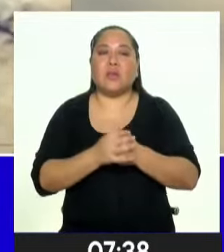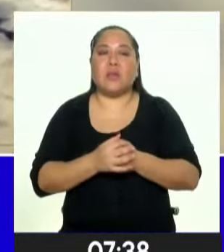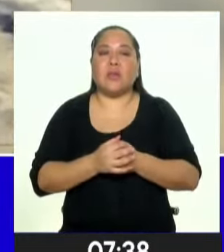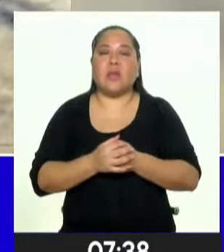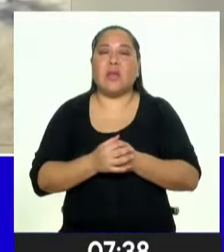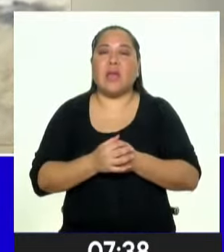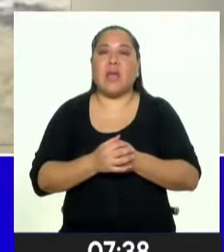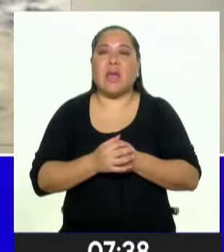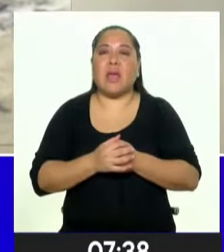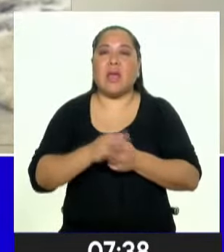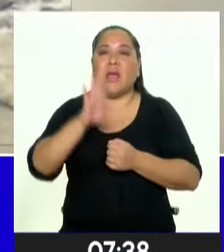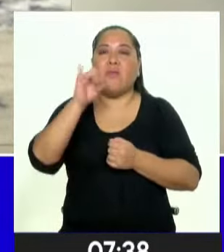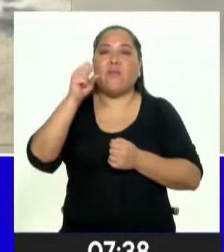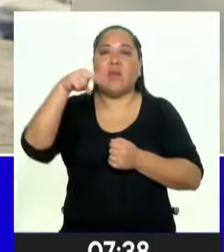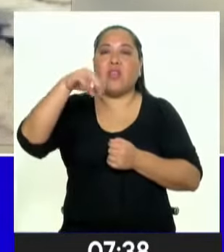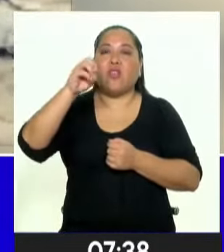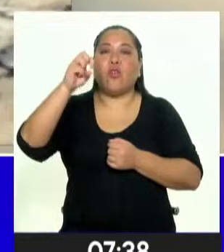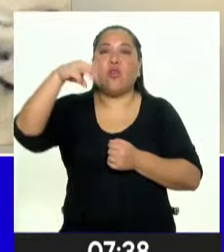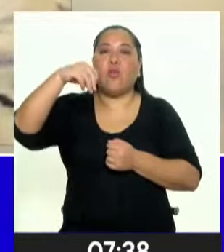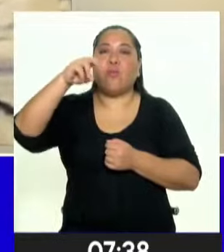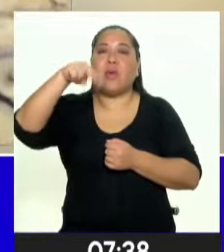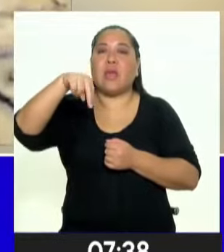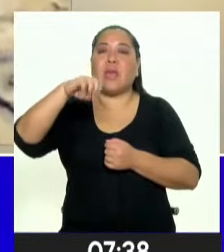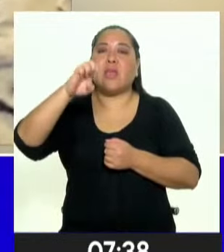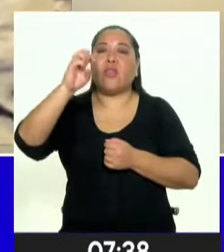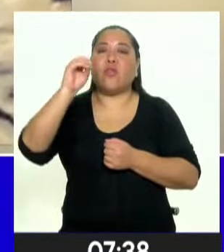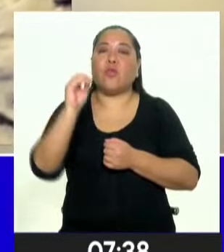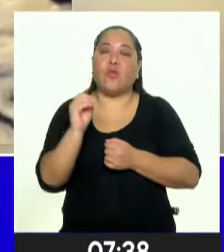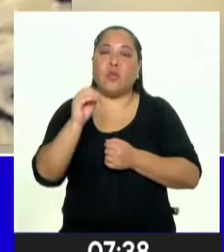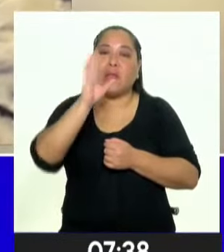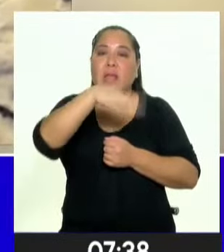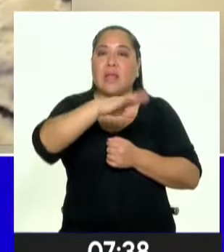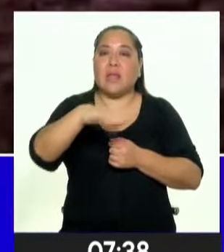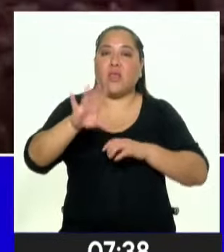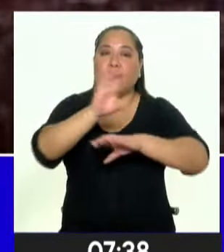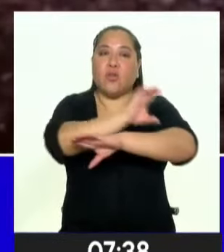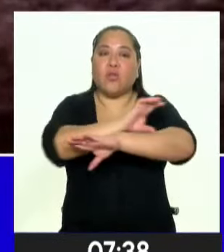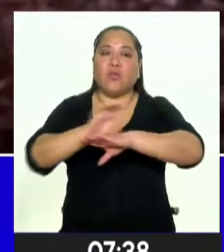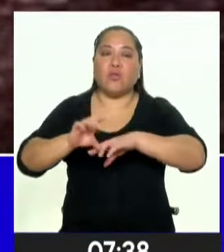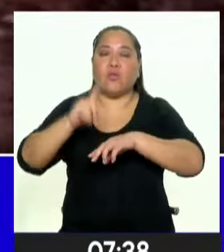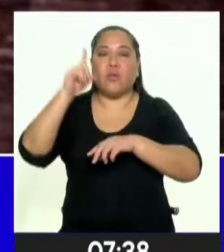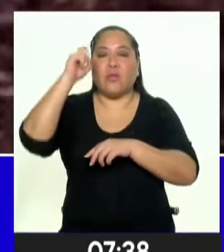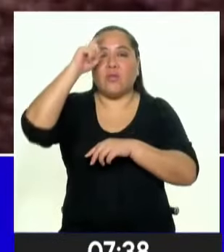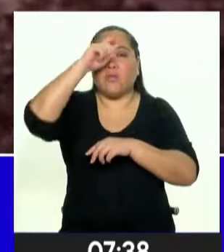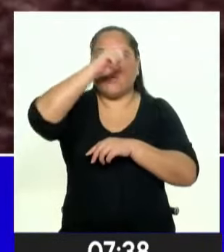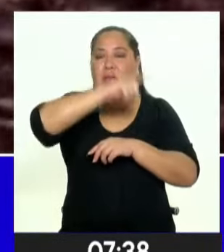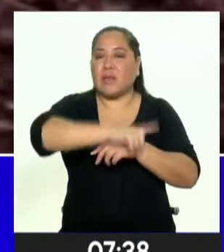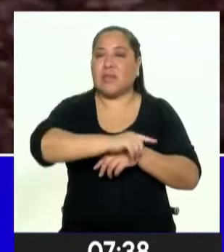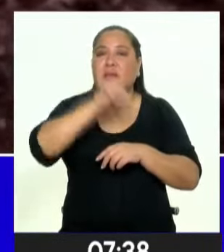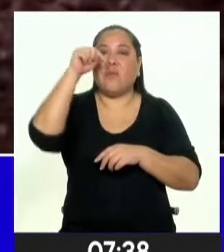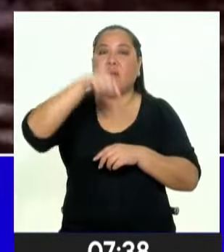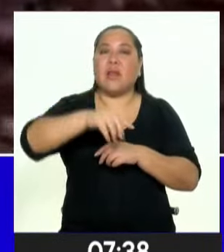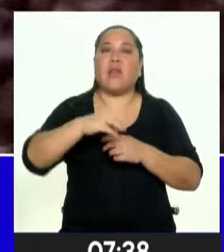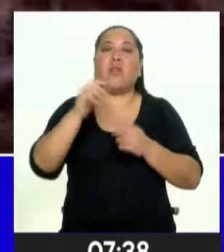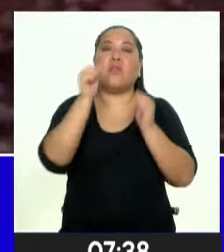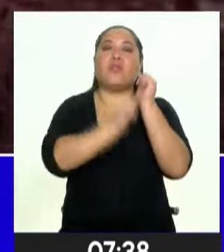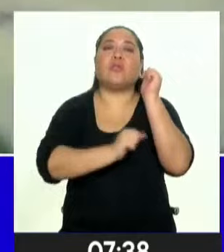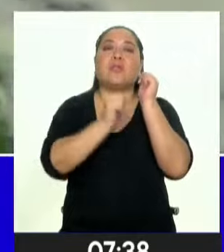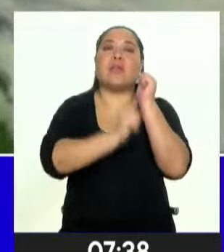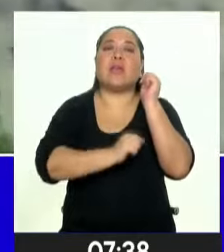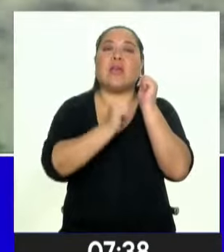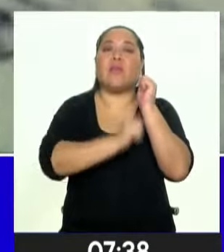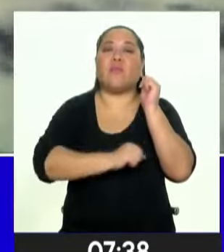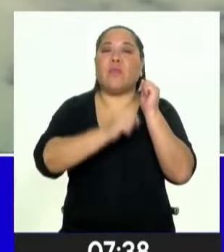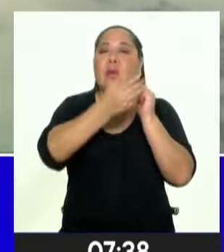niño costero fue muy complejo para las manos del Norte sobre todo